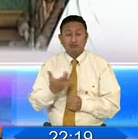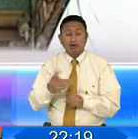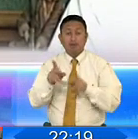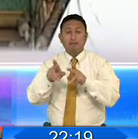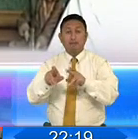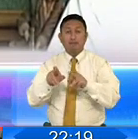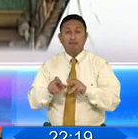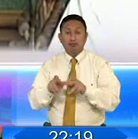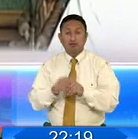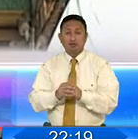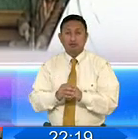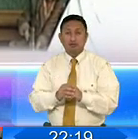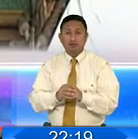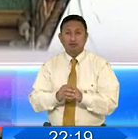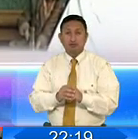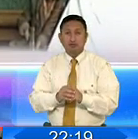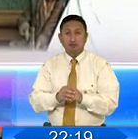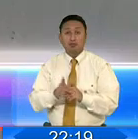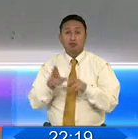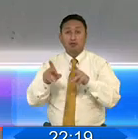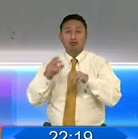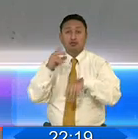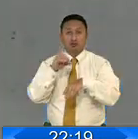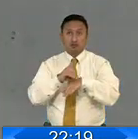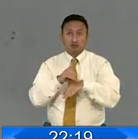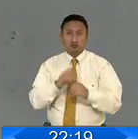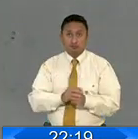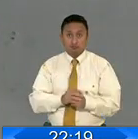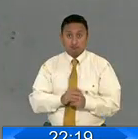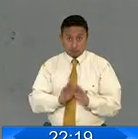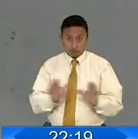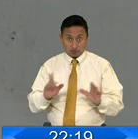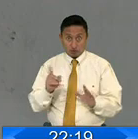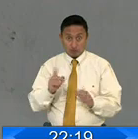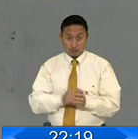por permiso médico. Pero eso no es todo,